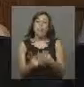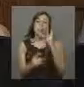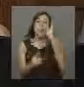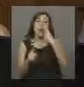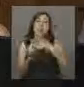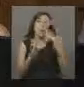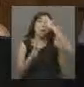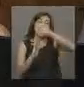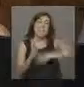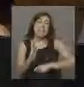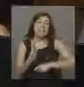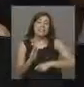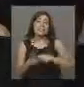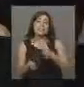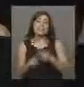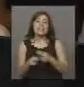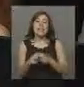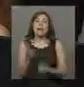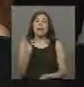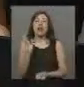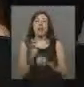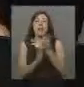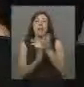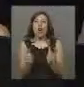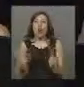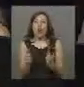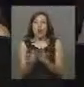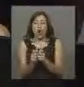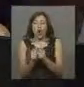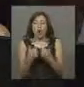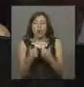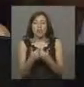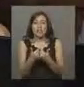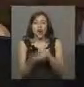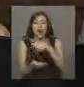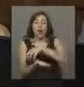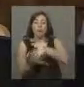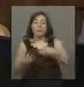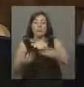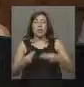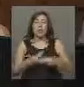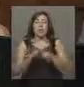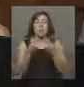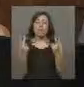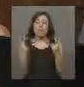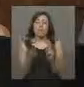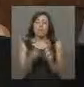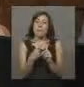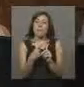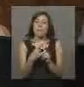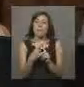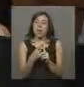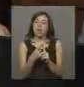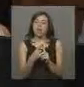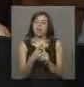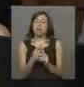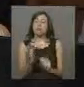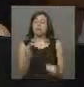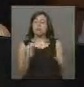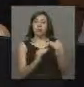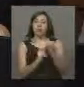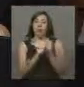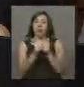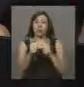al mes los denominados nuevos Consejos Comunales de Seguridad Pública, con la participación de las más altas autoridades